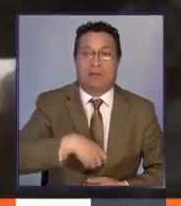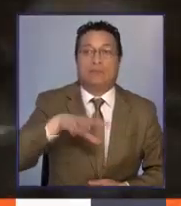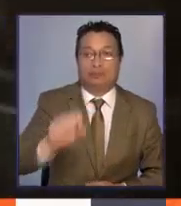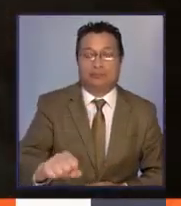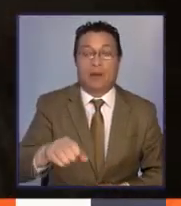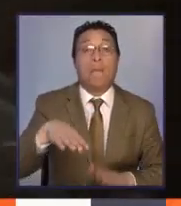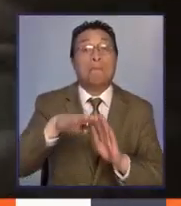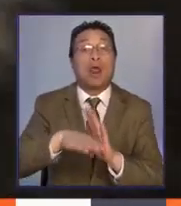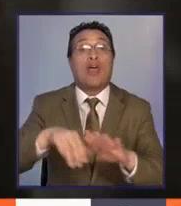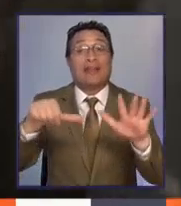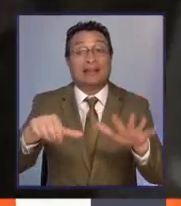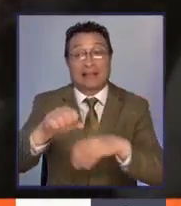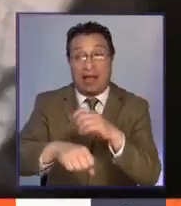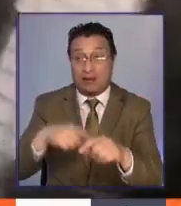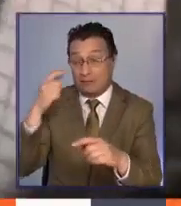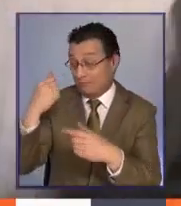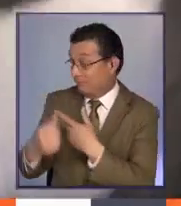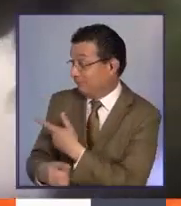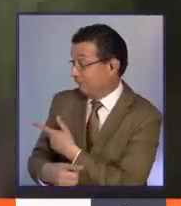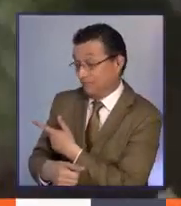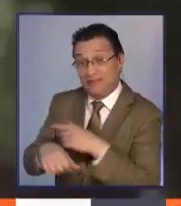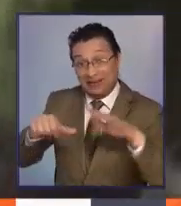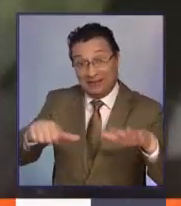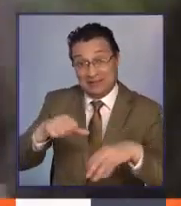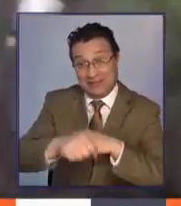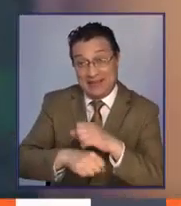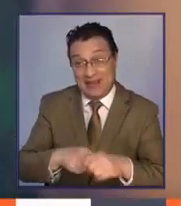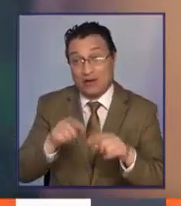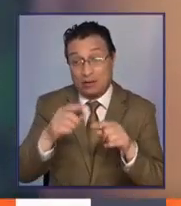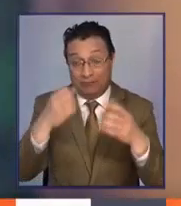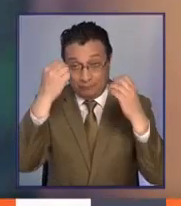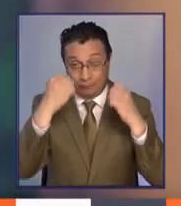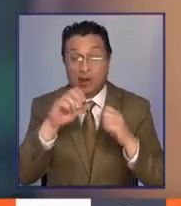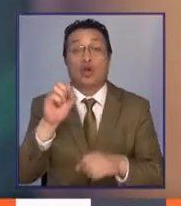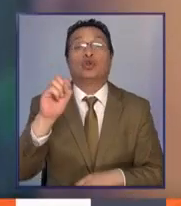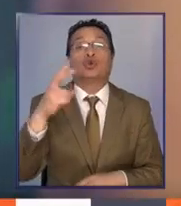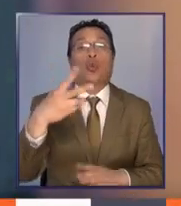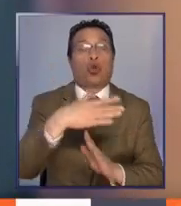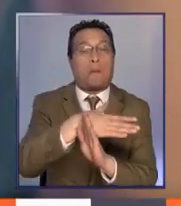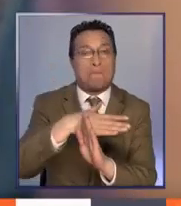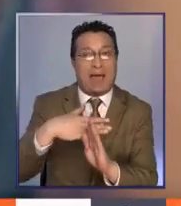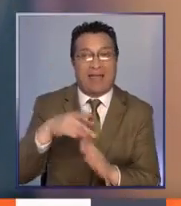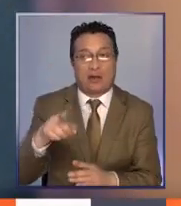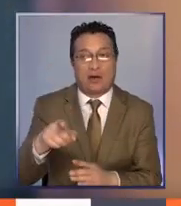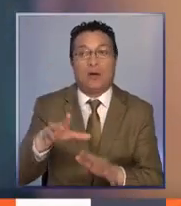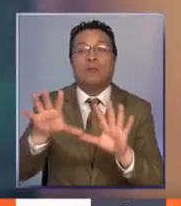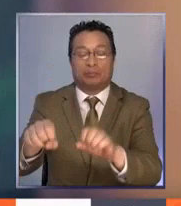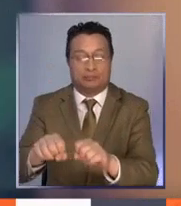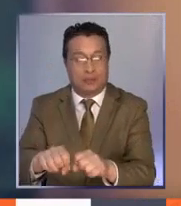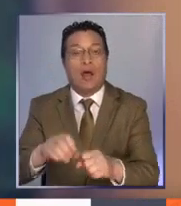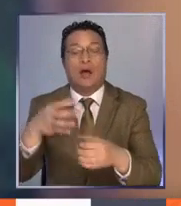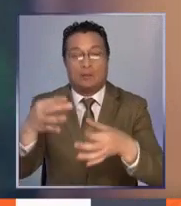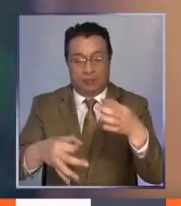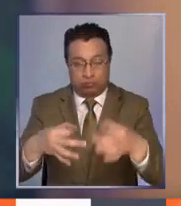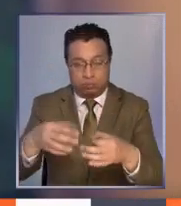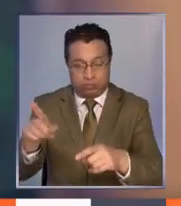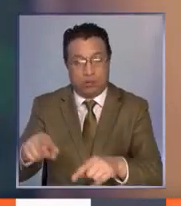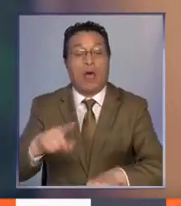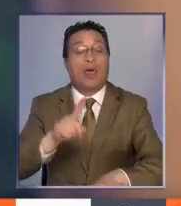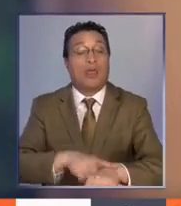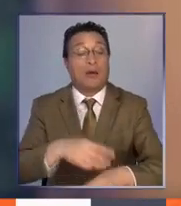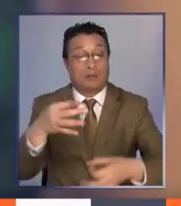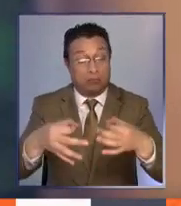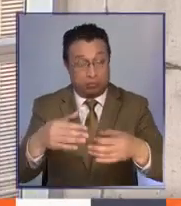16 años que aparece en estas imágenes encapuchado cursa segundo medio. Fue dejado en libertad por el tiempo que dure